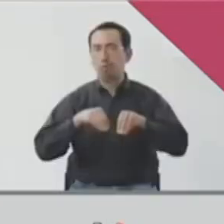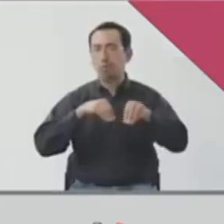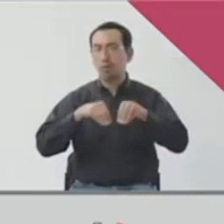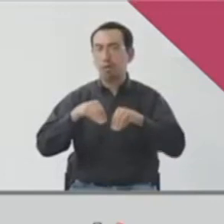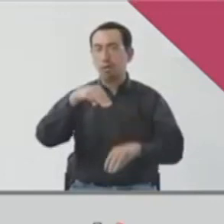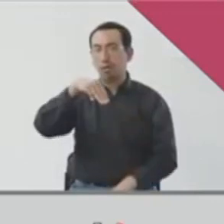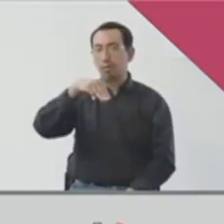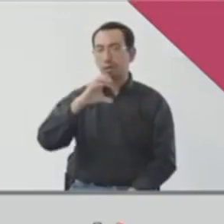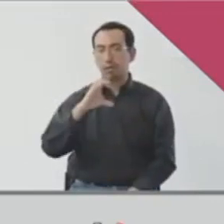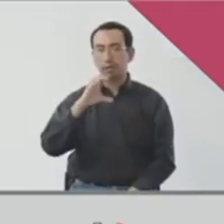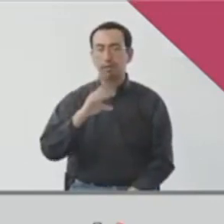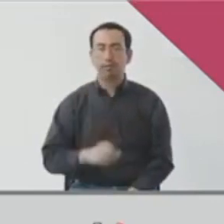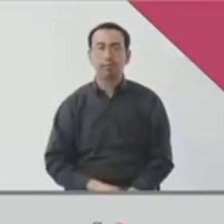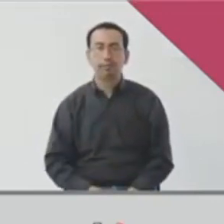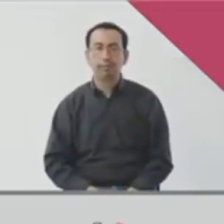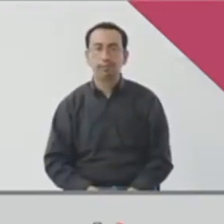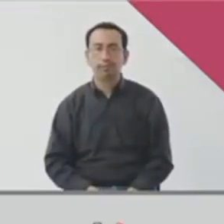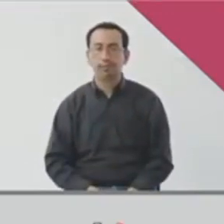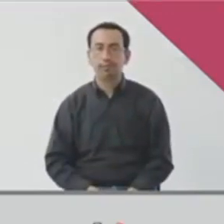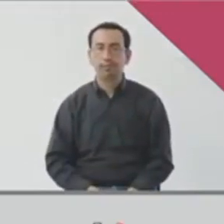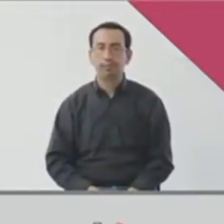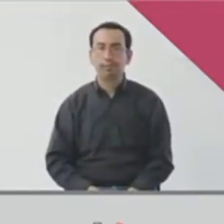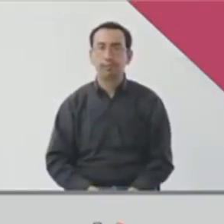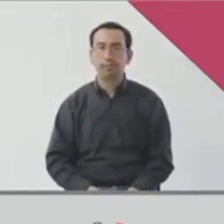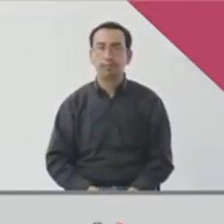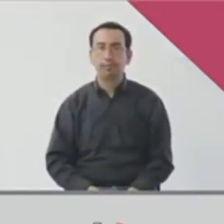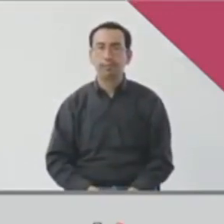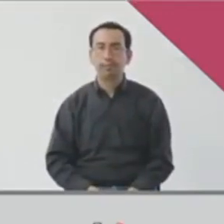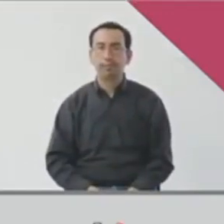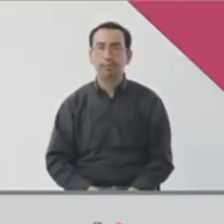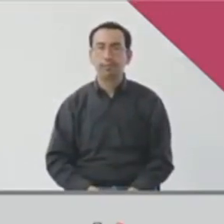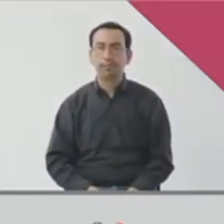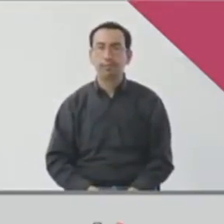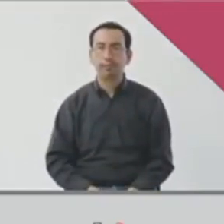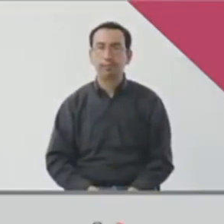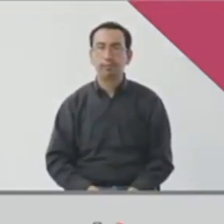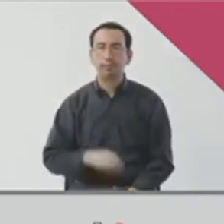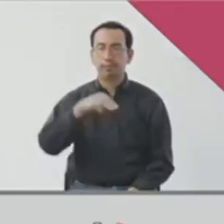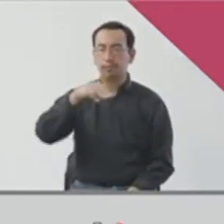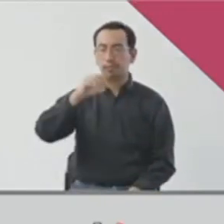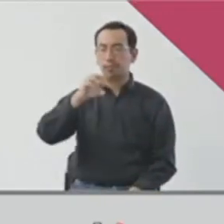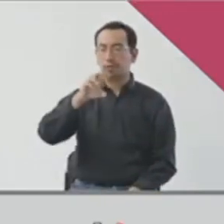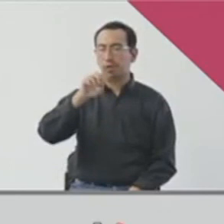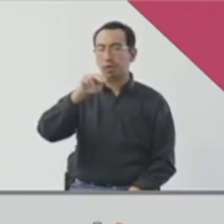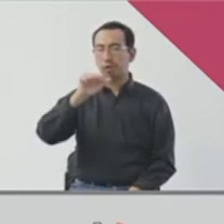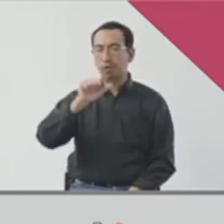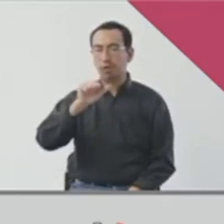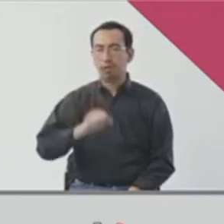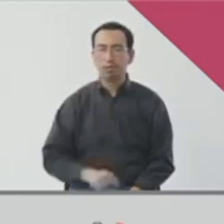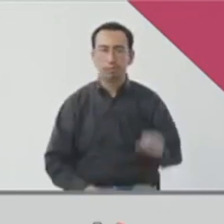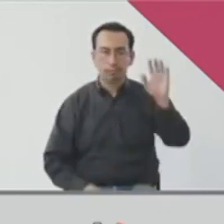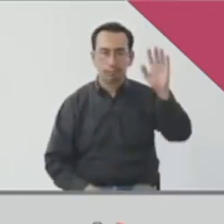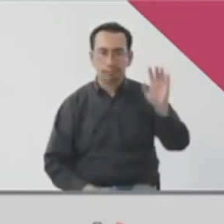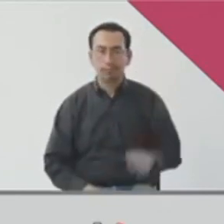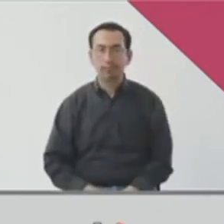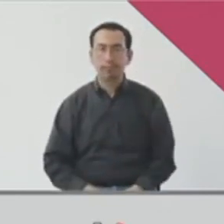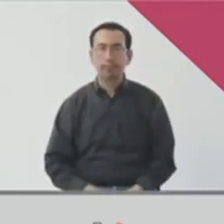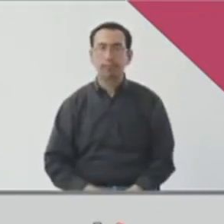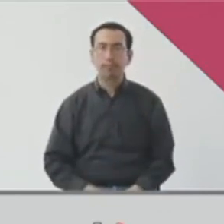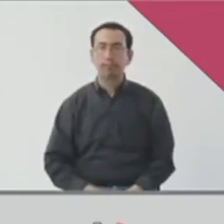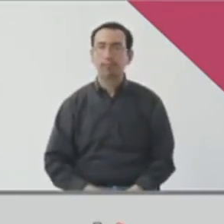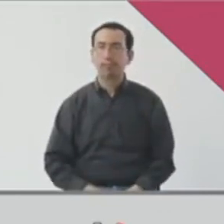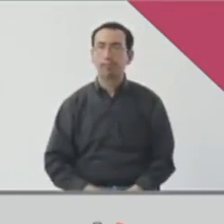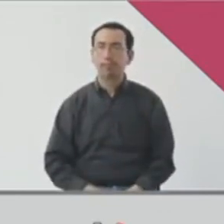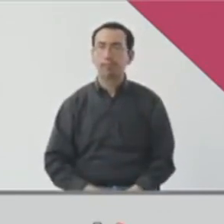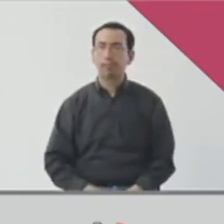ciudadano presentándose josé belmonte jaramillo del perredé así como jorge luís martínez nava daniel sánchez y mauricio cordero hernández